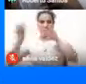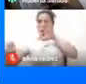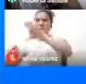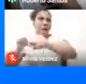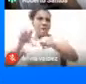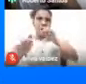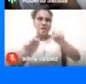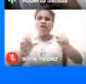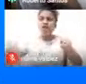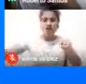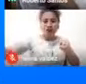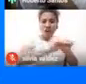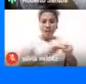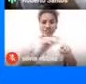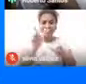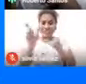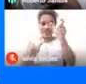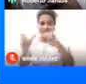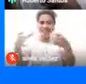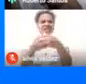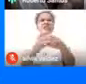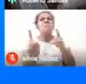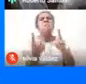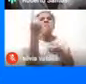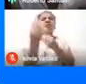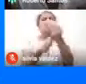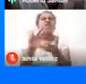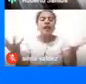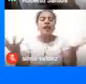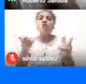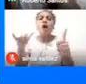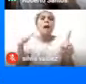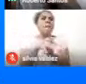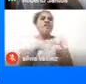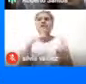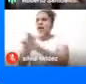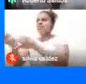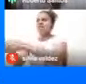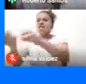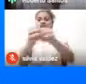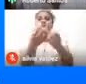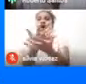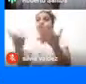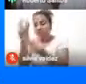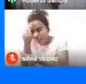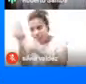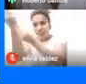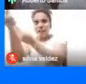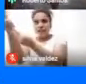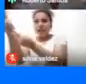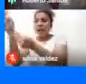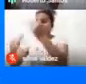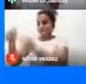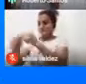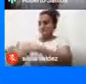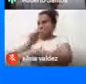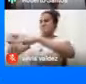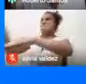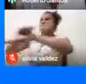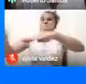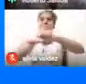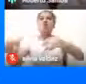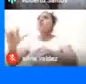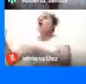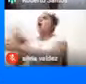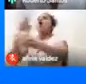las Civilizaciones Lo primero que han hecho Es atacar Lo sagrado Pararse Sobre Lo sagrado Ocupar Lo